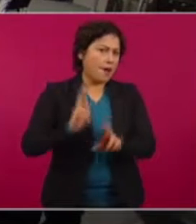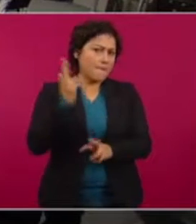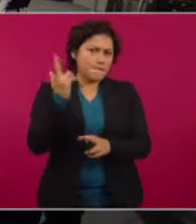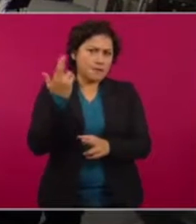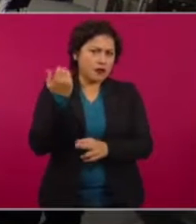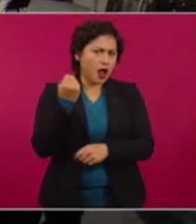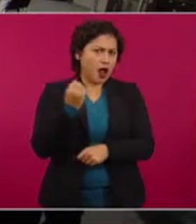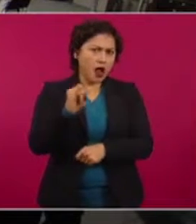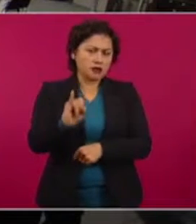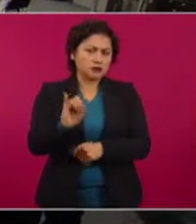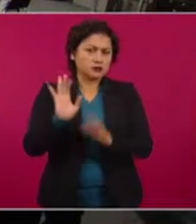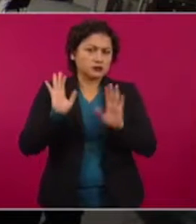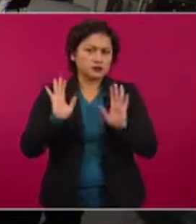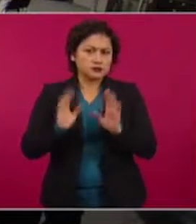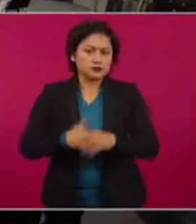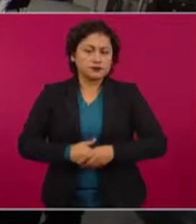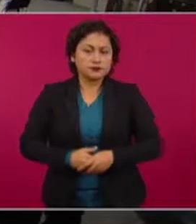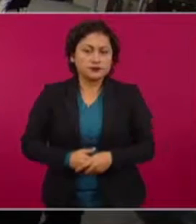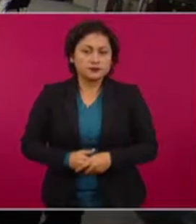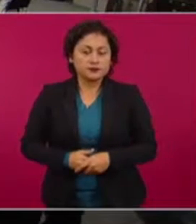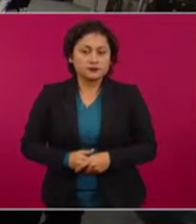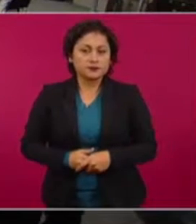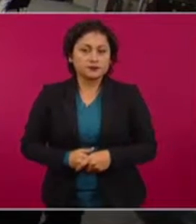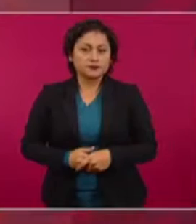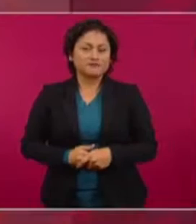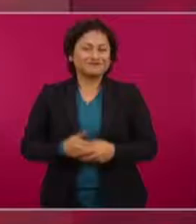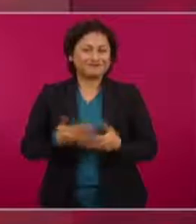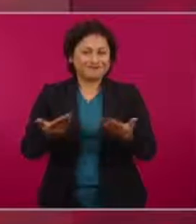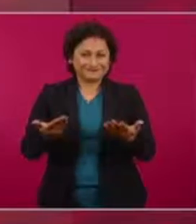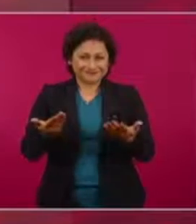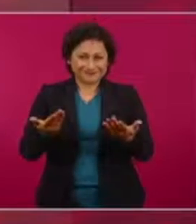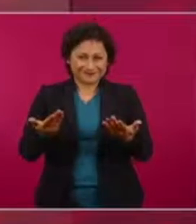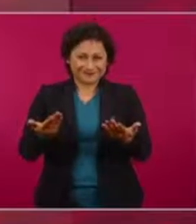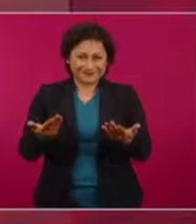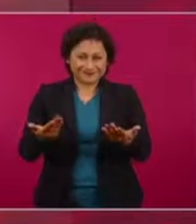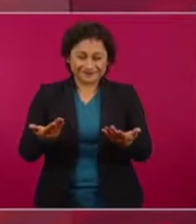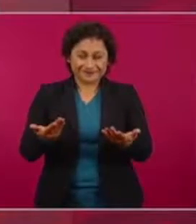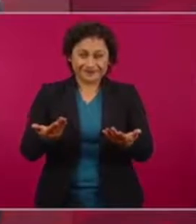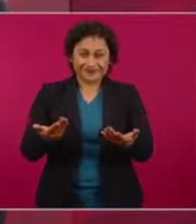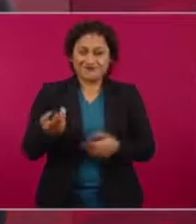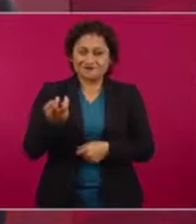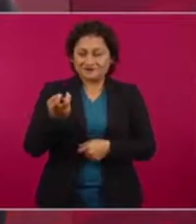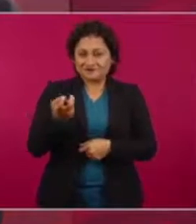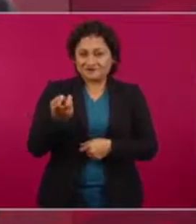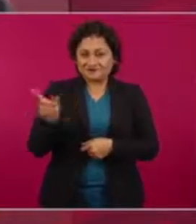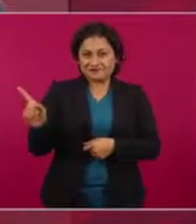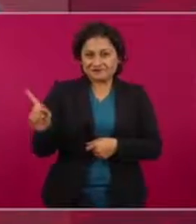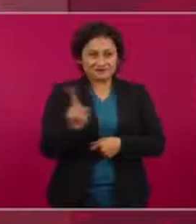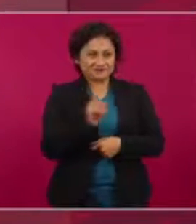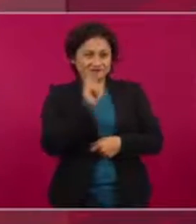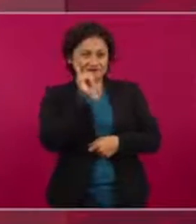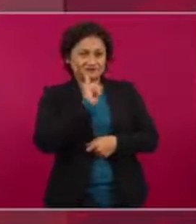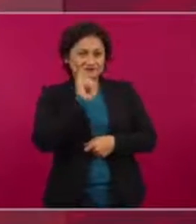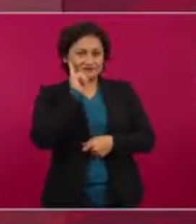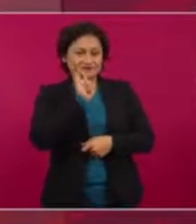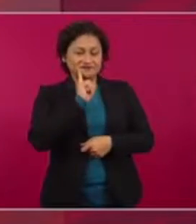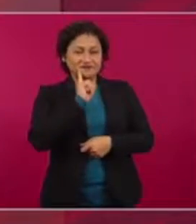el vicepresidente. O sea, en una actitud de arrogancia y